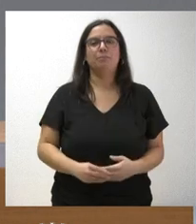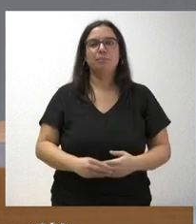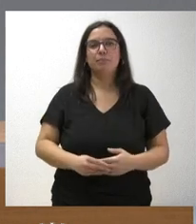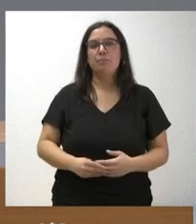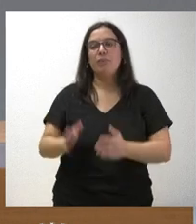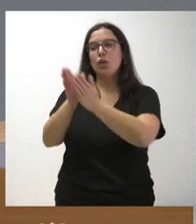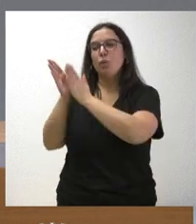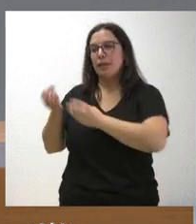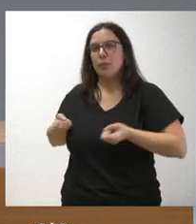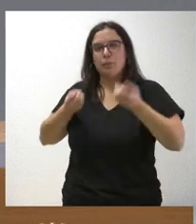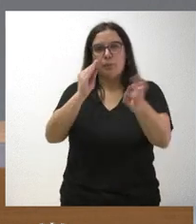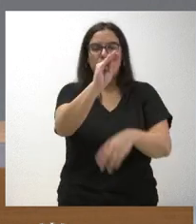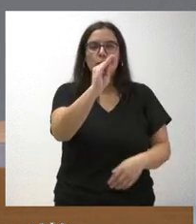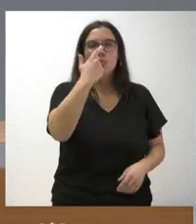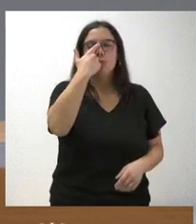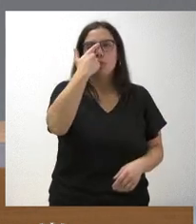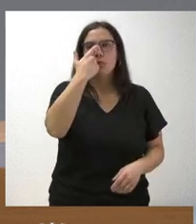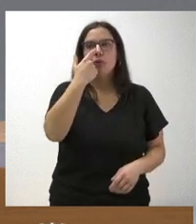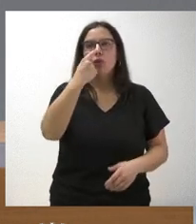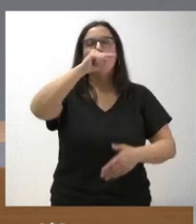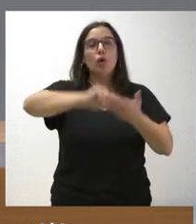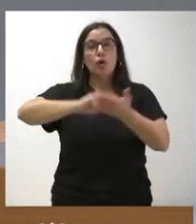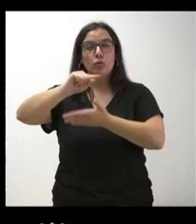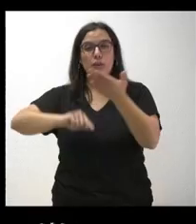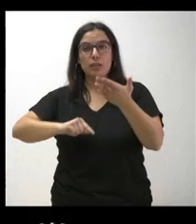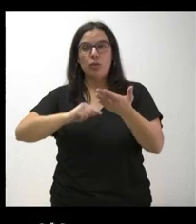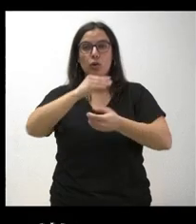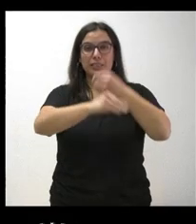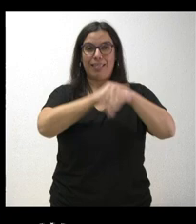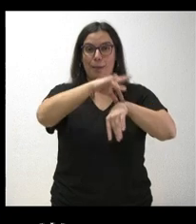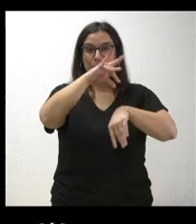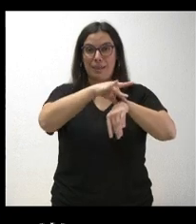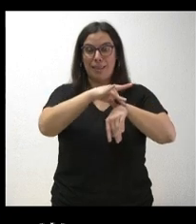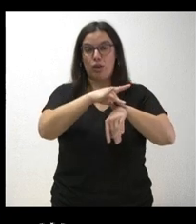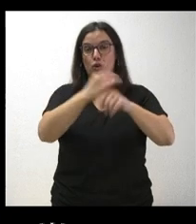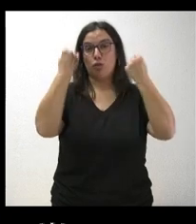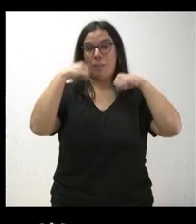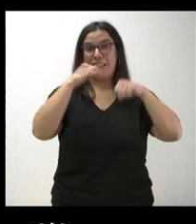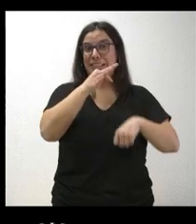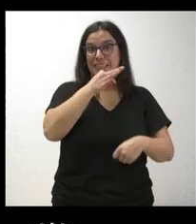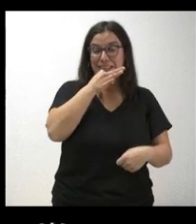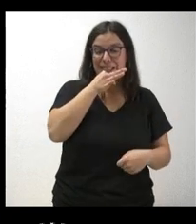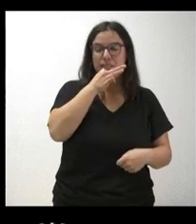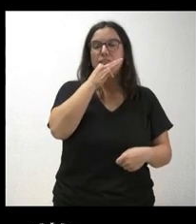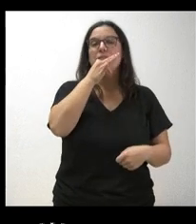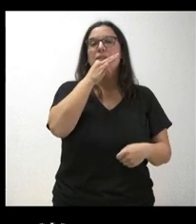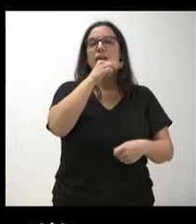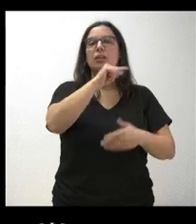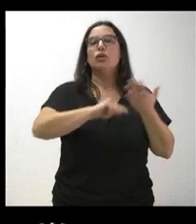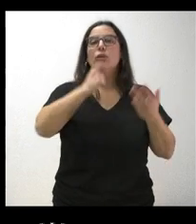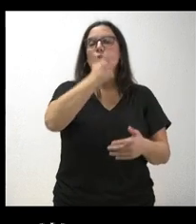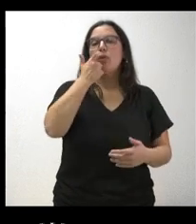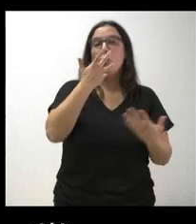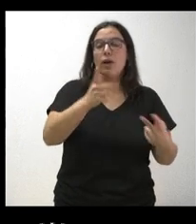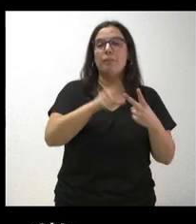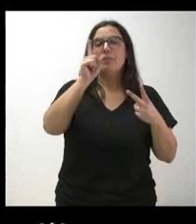los compañeros y es cuál es la duración de los contratos que se están haciendo a estos médicos sin el mir Y si tienen constancia que otras comunidades con el mismo problema que castill León